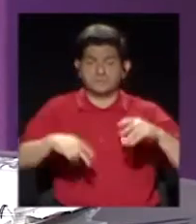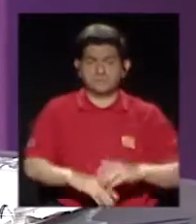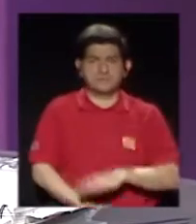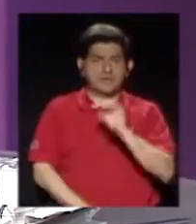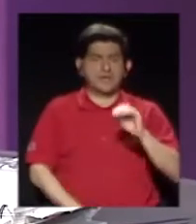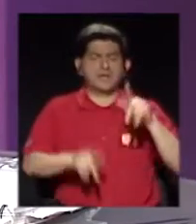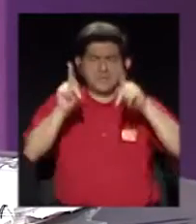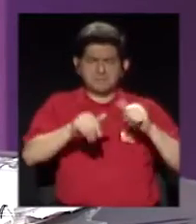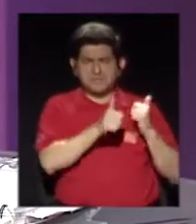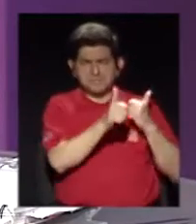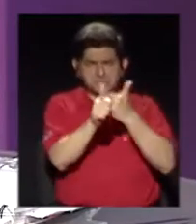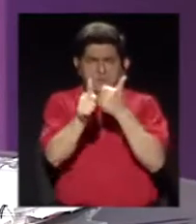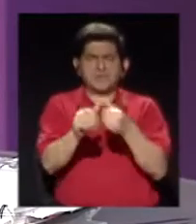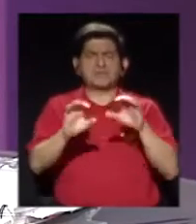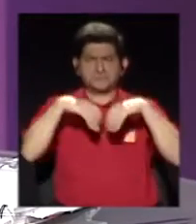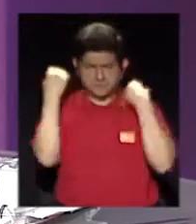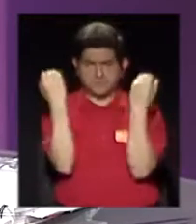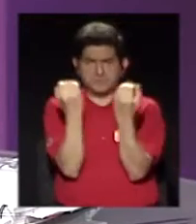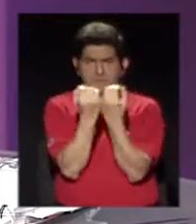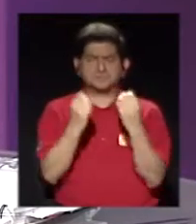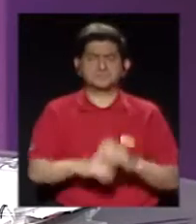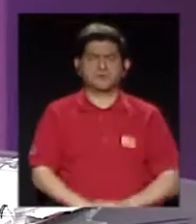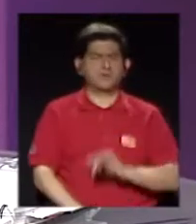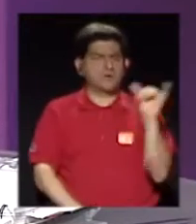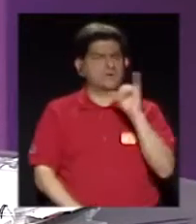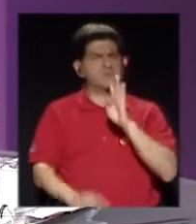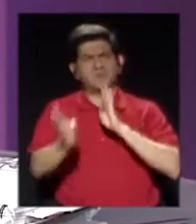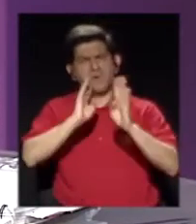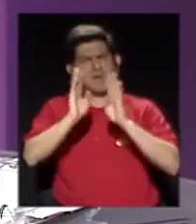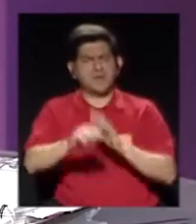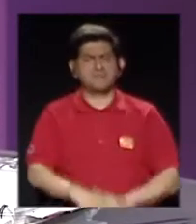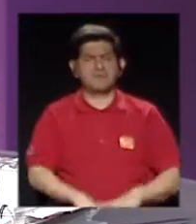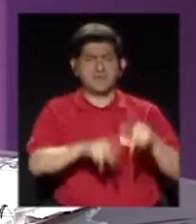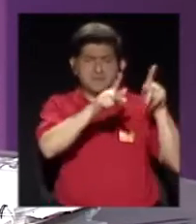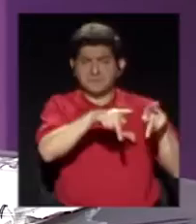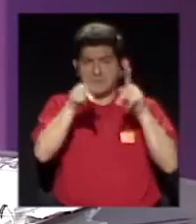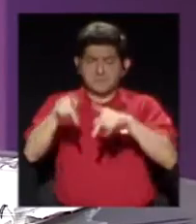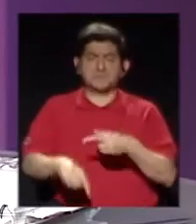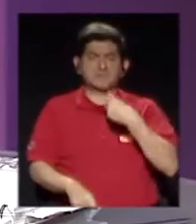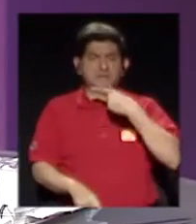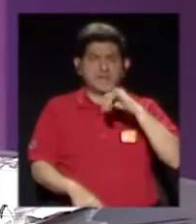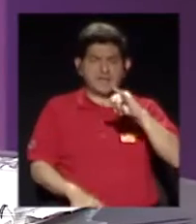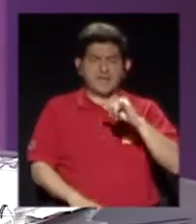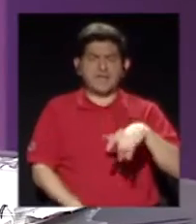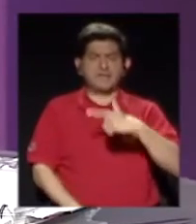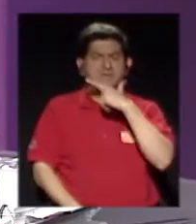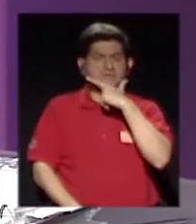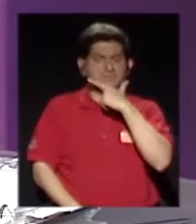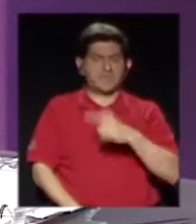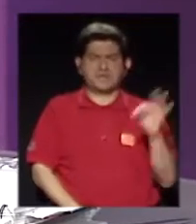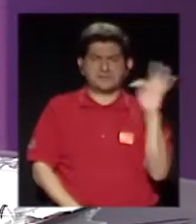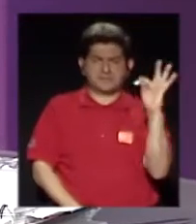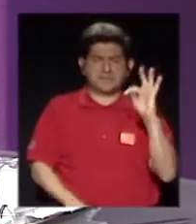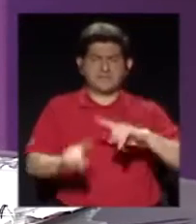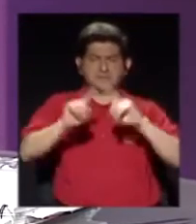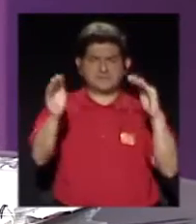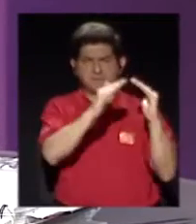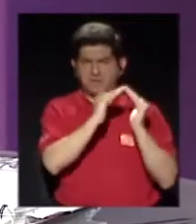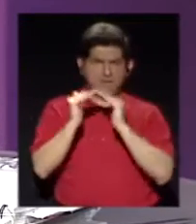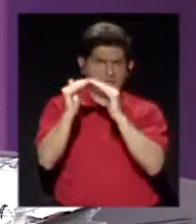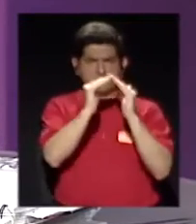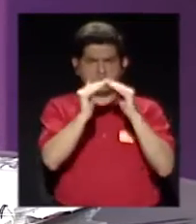perseguidas sus organizaciones y también hablemos de estos muchachos gays lesbianas y transexuales que en comunidades